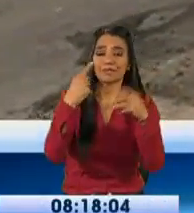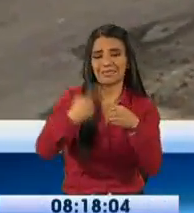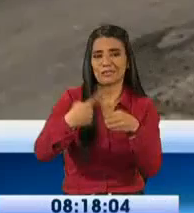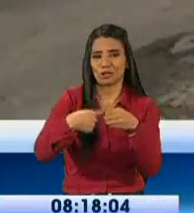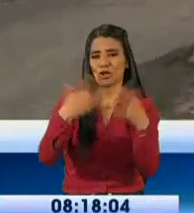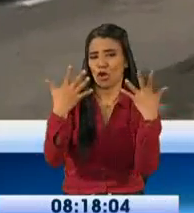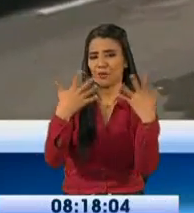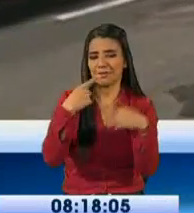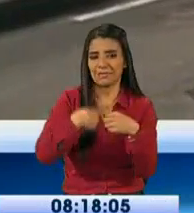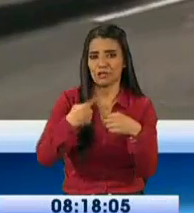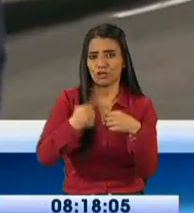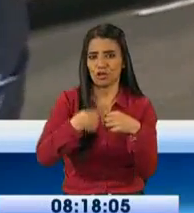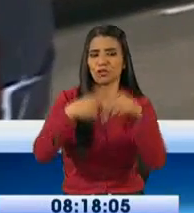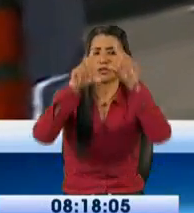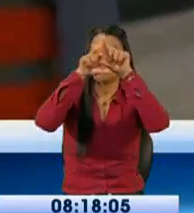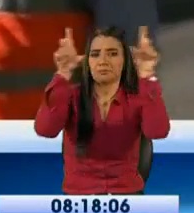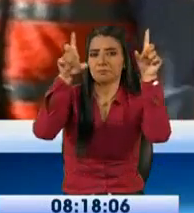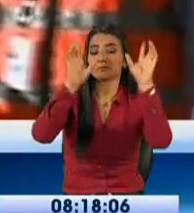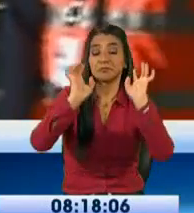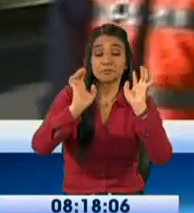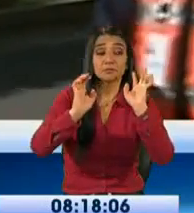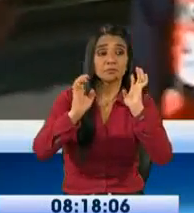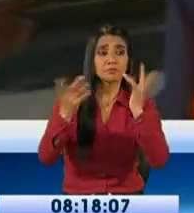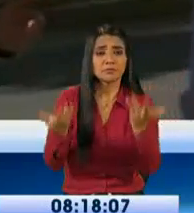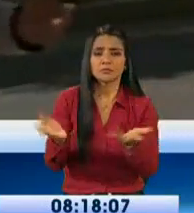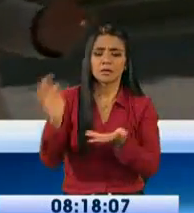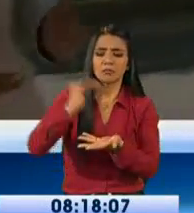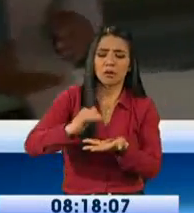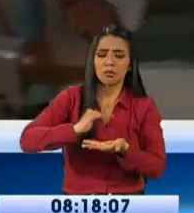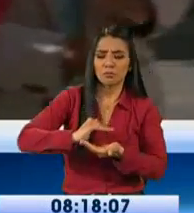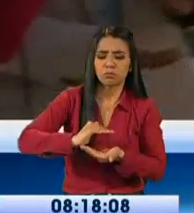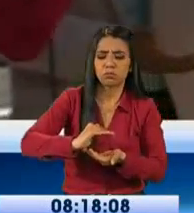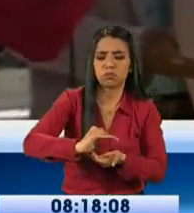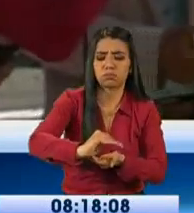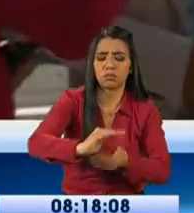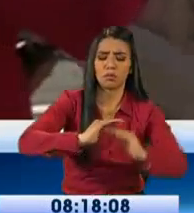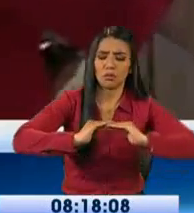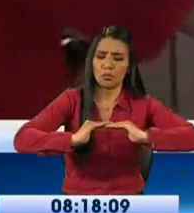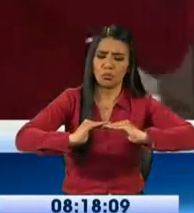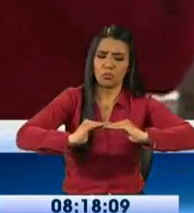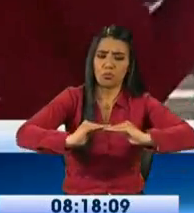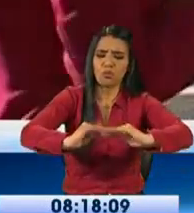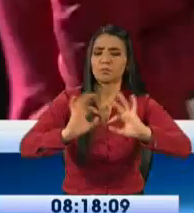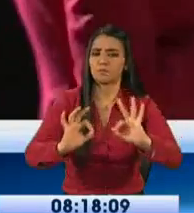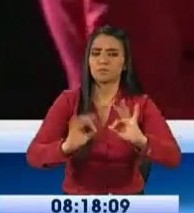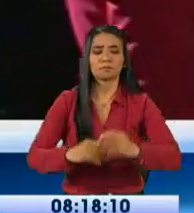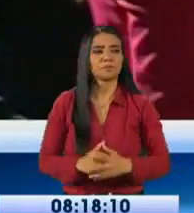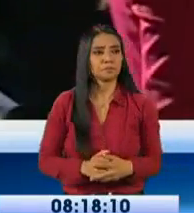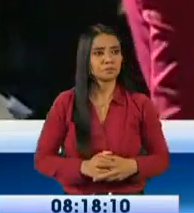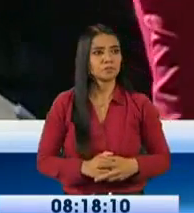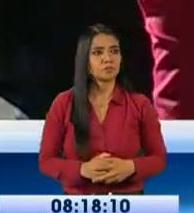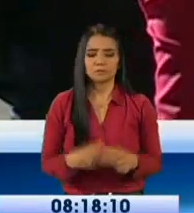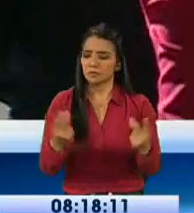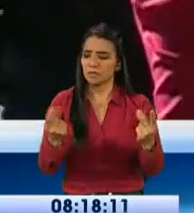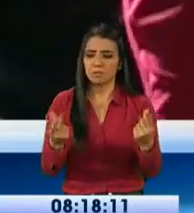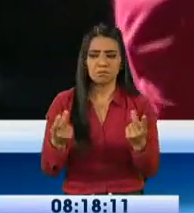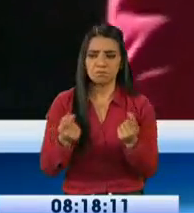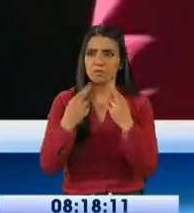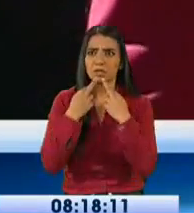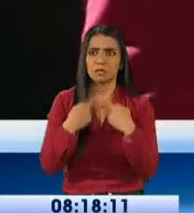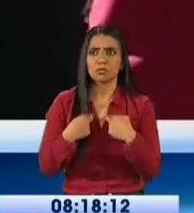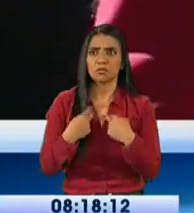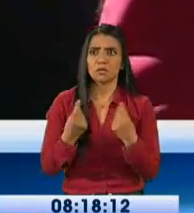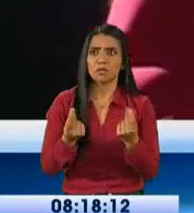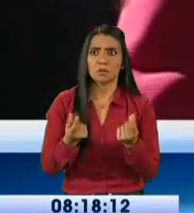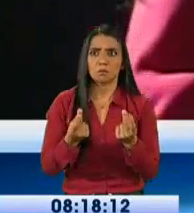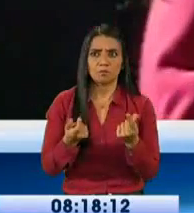empresa de Metropolitana, lo que hicimos es reponer el pavimento y nivelar la calzada. En este caso fue de inmediata la respuesta de